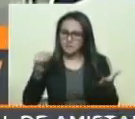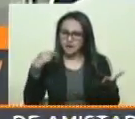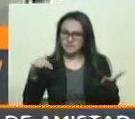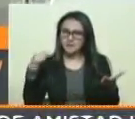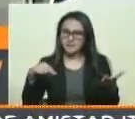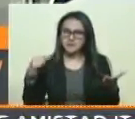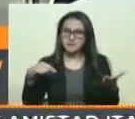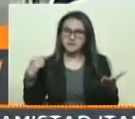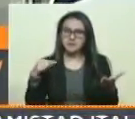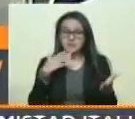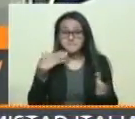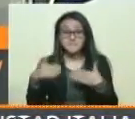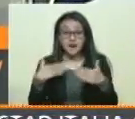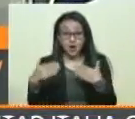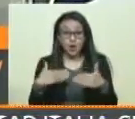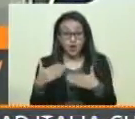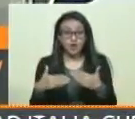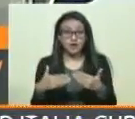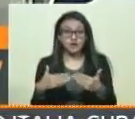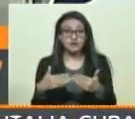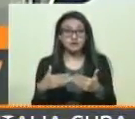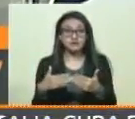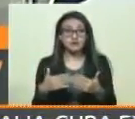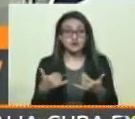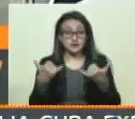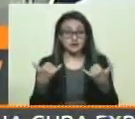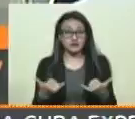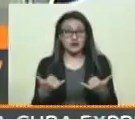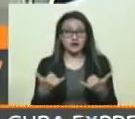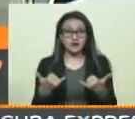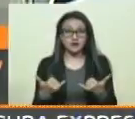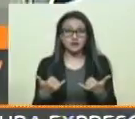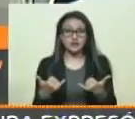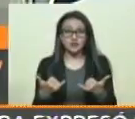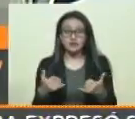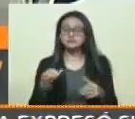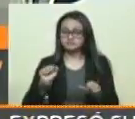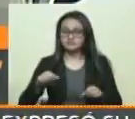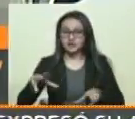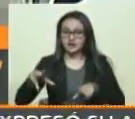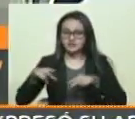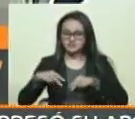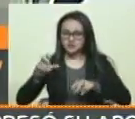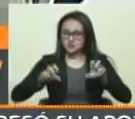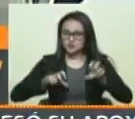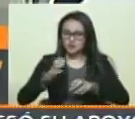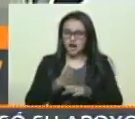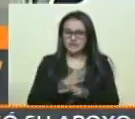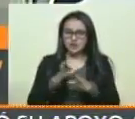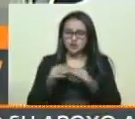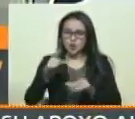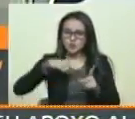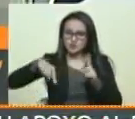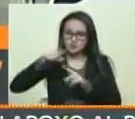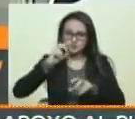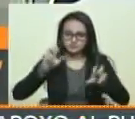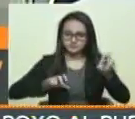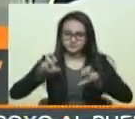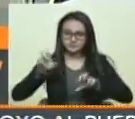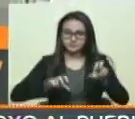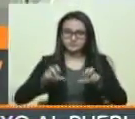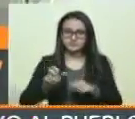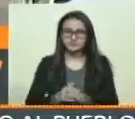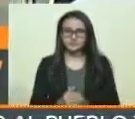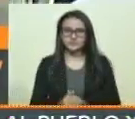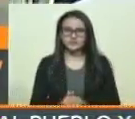para mejorarlo, y que ha sido obviamente aceptadas, consensuadas por todos ustedes. En tal sentido,